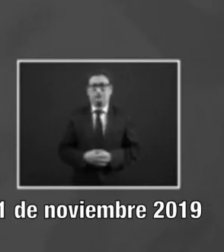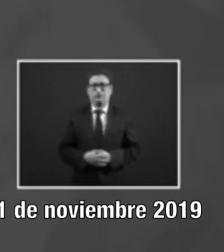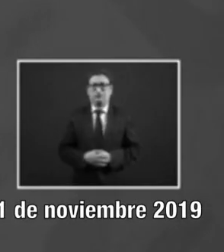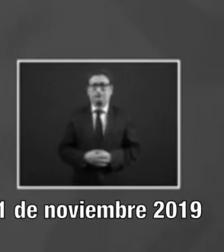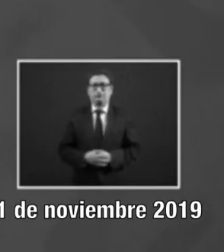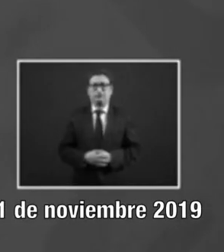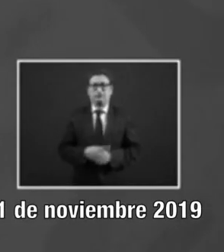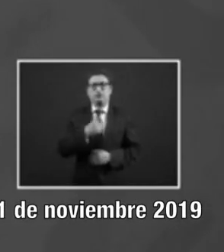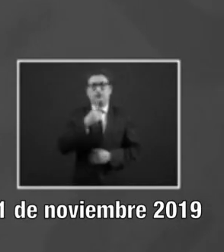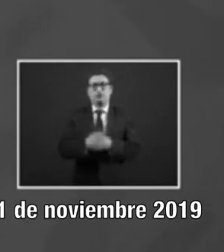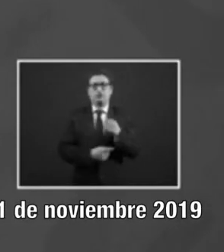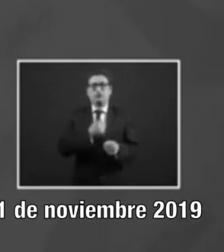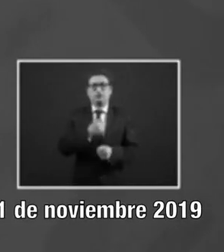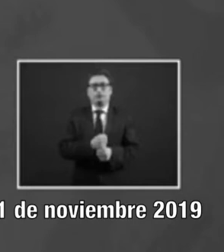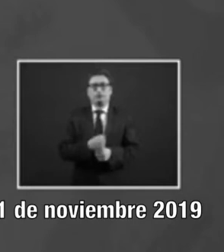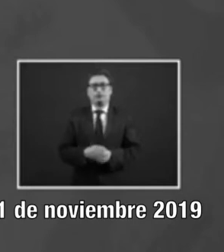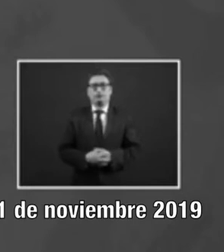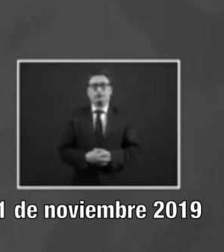un año más